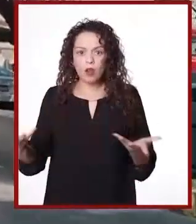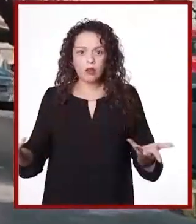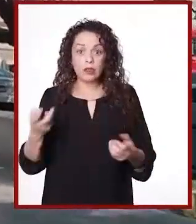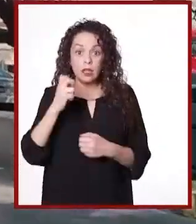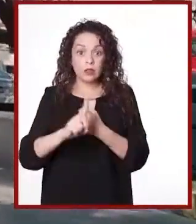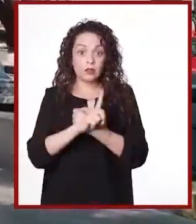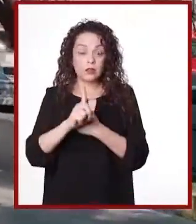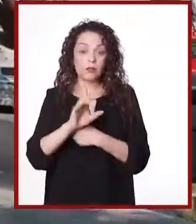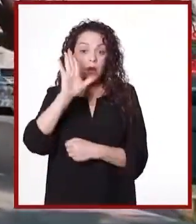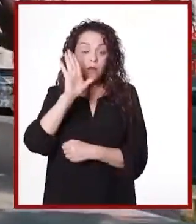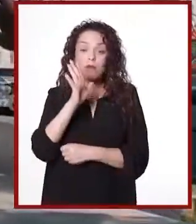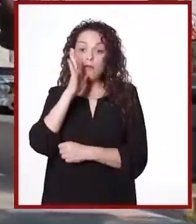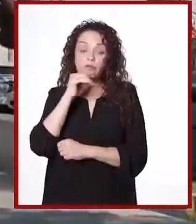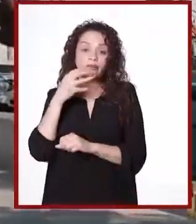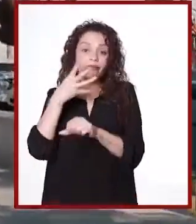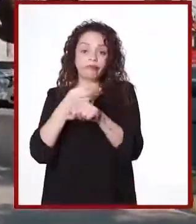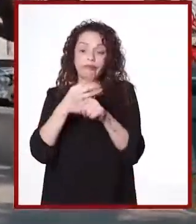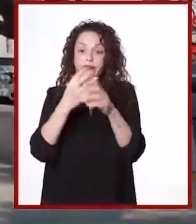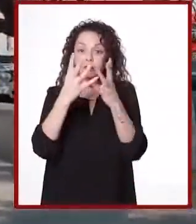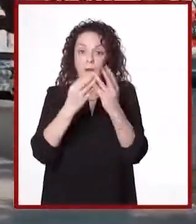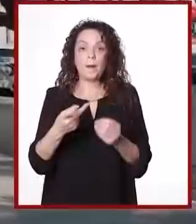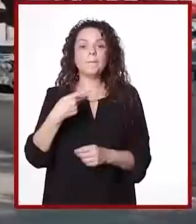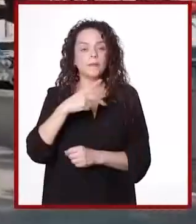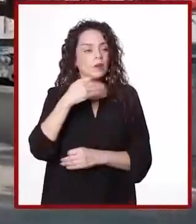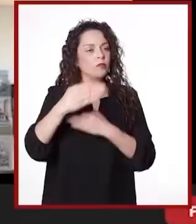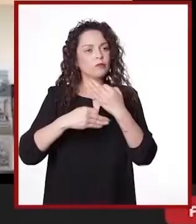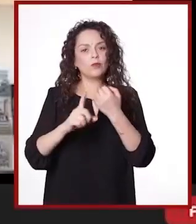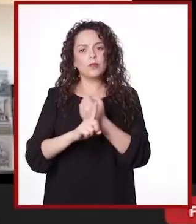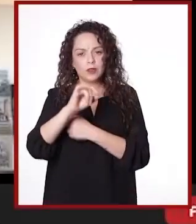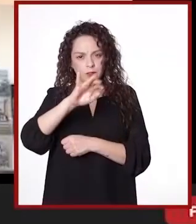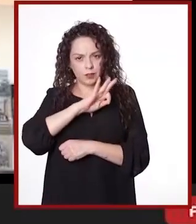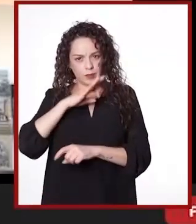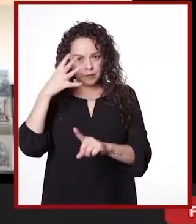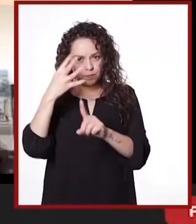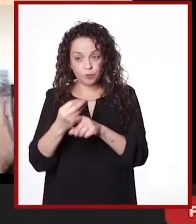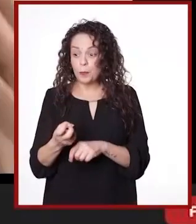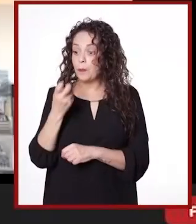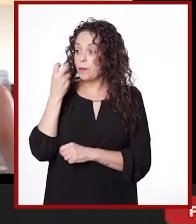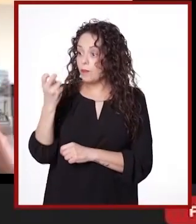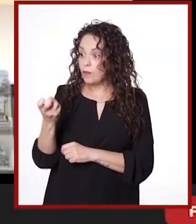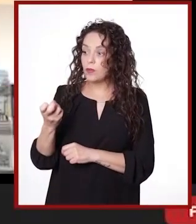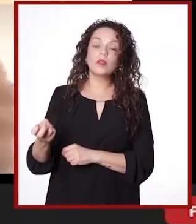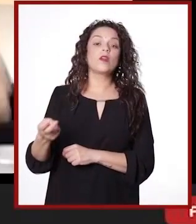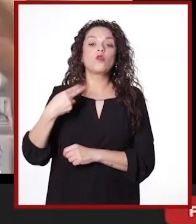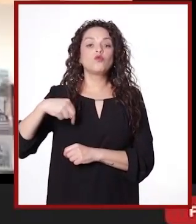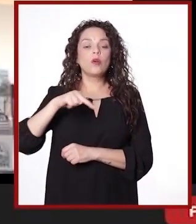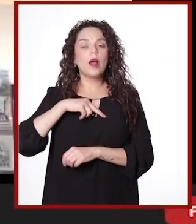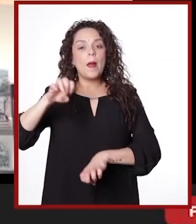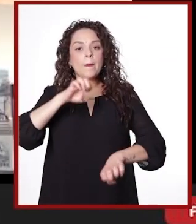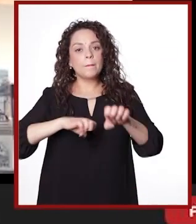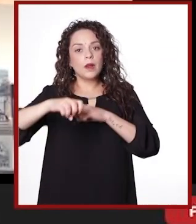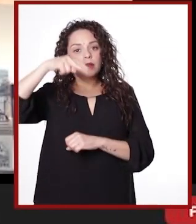solución, pero todos los problemas tienen solución y derivado de eso, nosotros, una empresa mexicana con